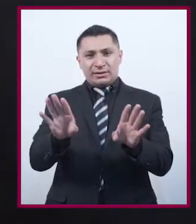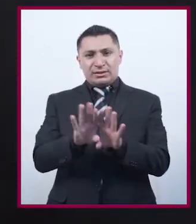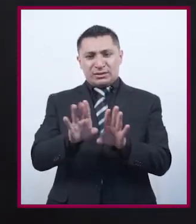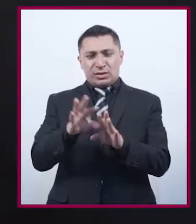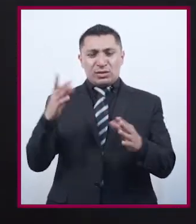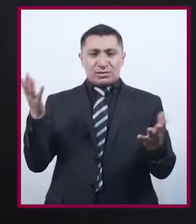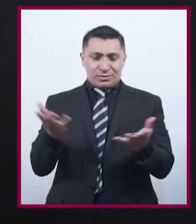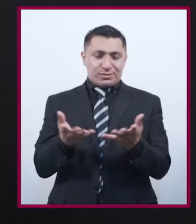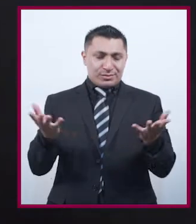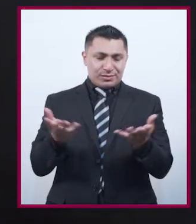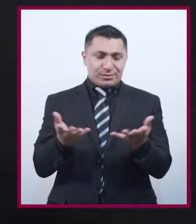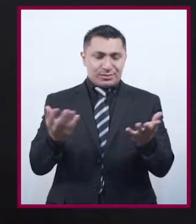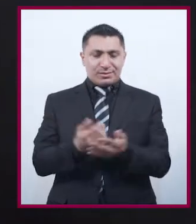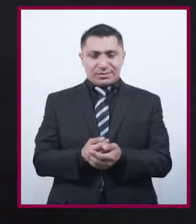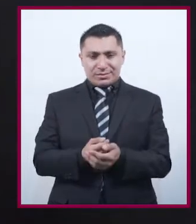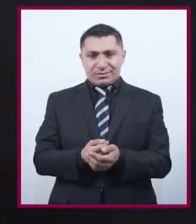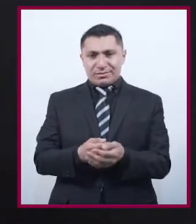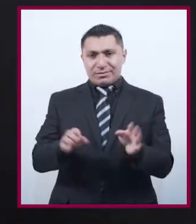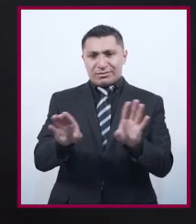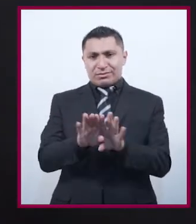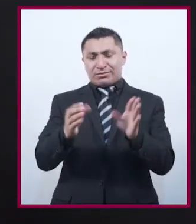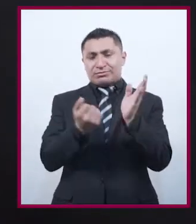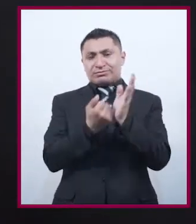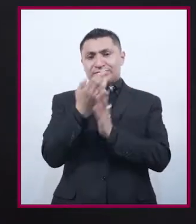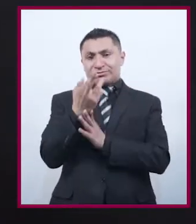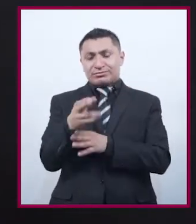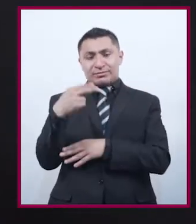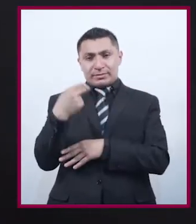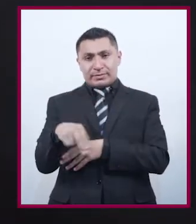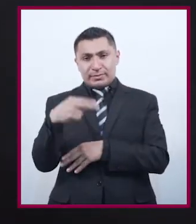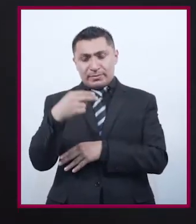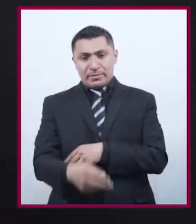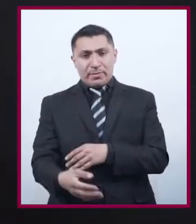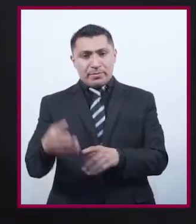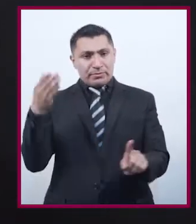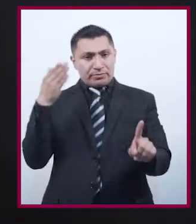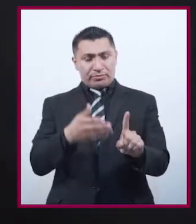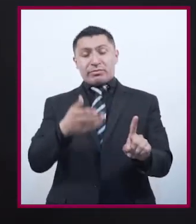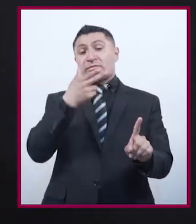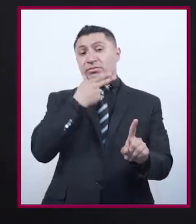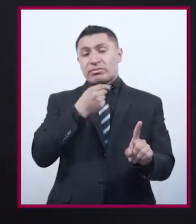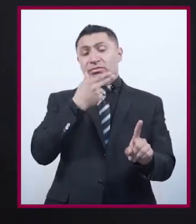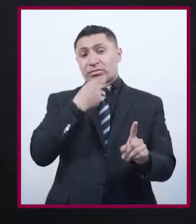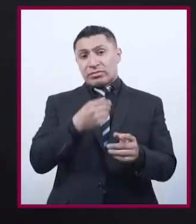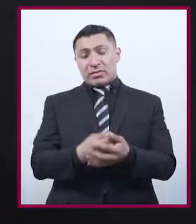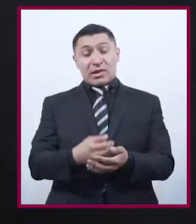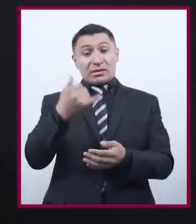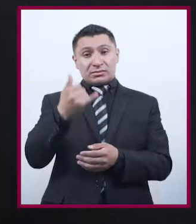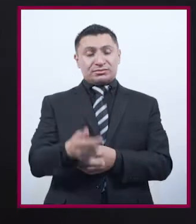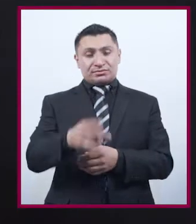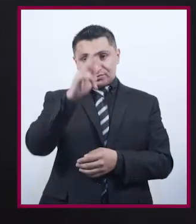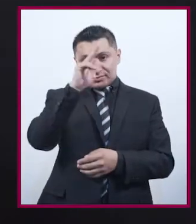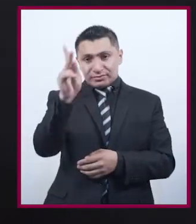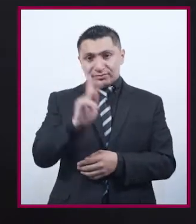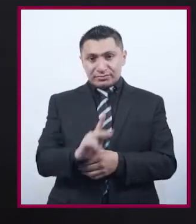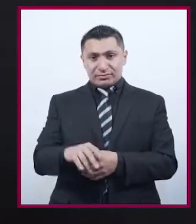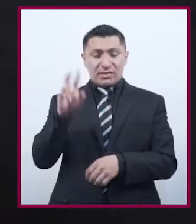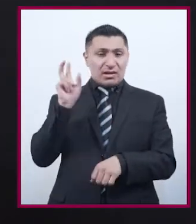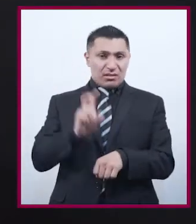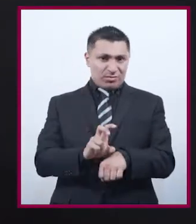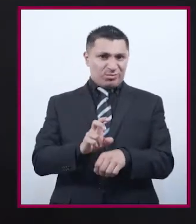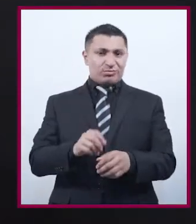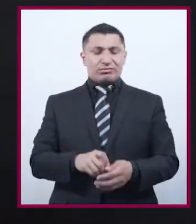hemos construido, ha sido mayoritariamente nombrado desde una perspectiva masculina y, en el peor de los casos,